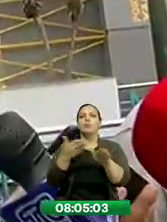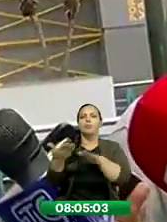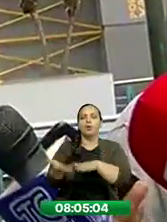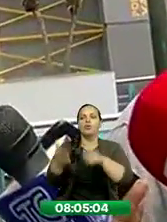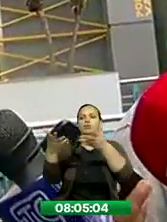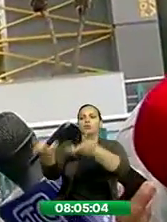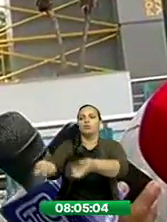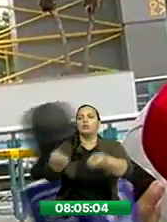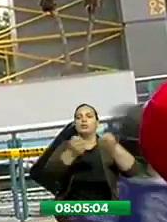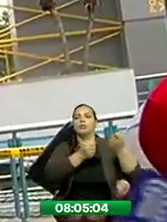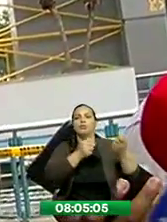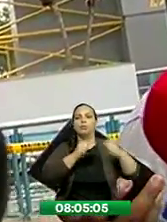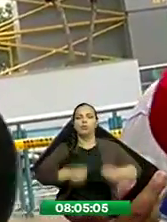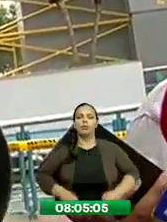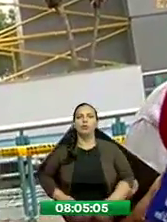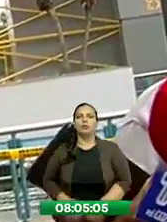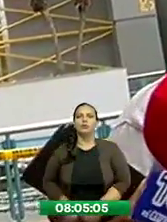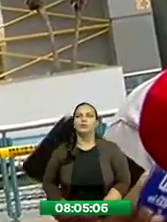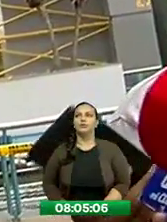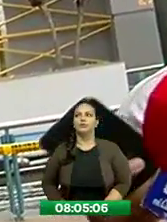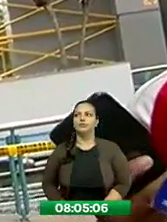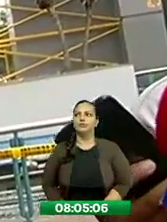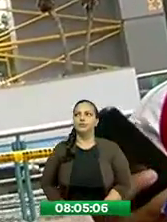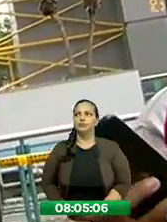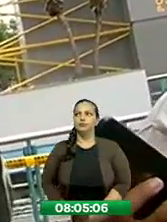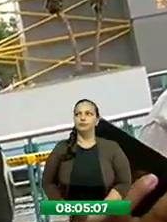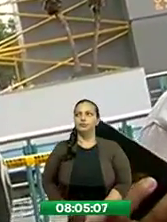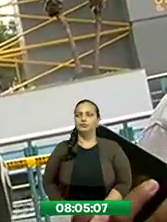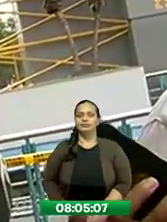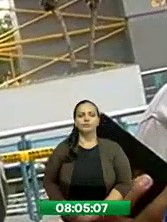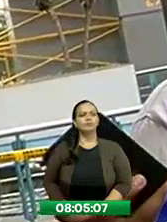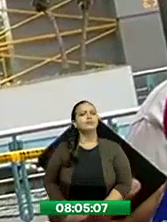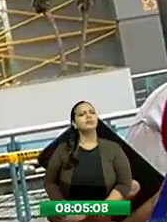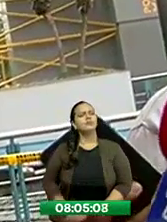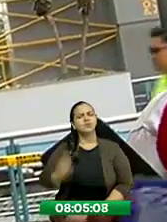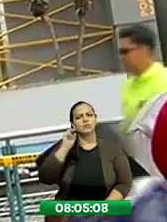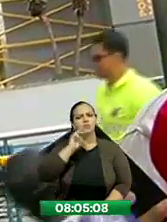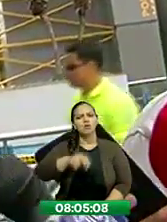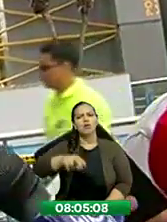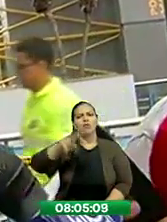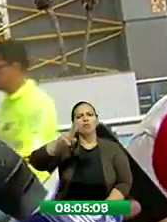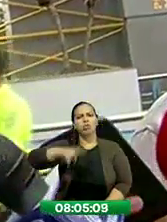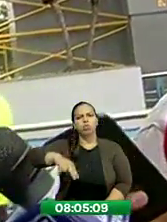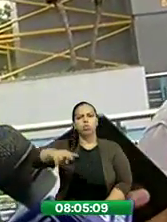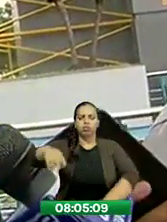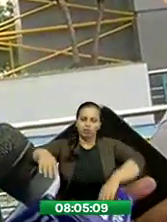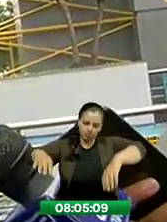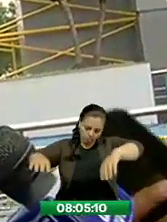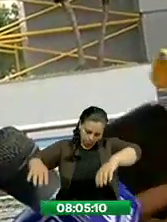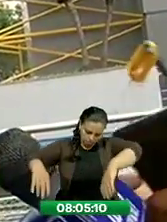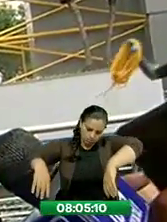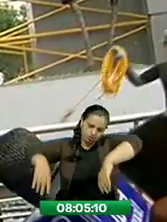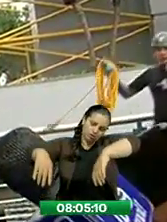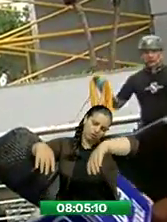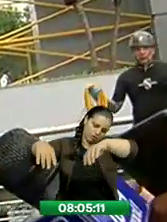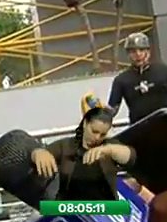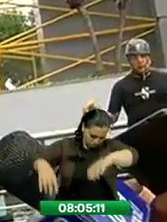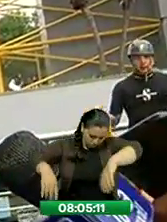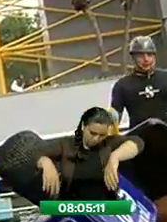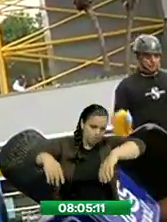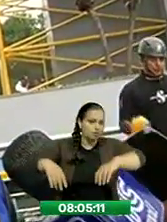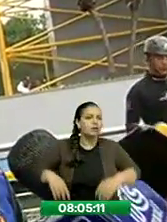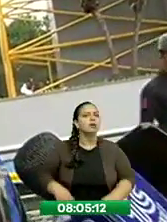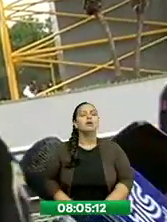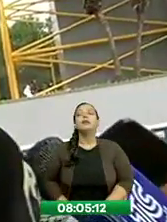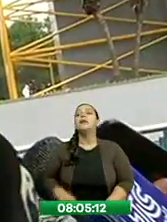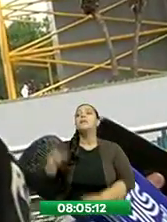realizar la extracción del cuerpo. De pronto los residentes del sector divisaron que estaba el cuerpo flotando. ¿Cómo fue la situación? Obviamente por versiones de los moradores